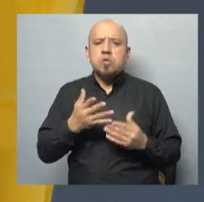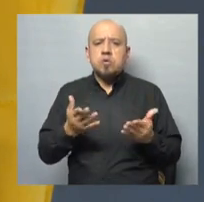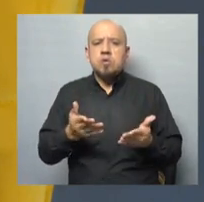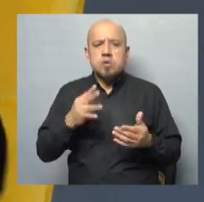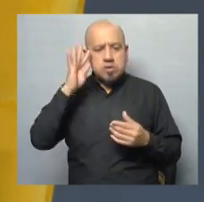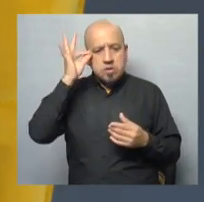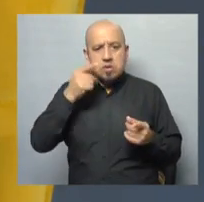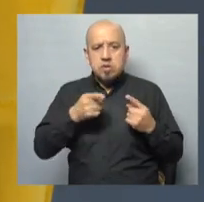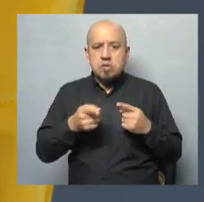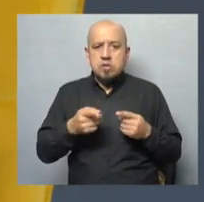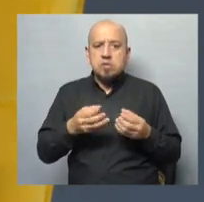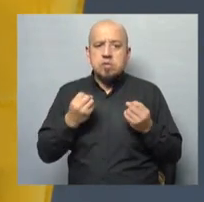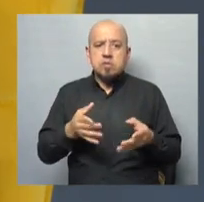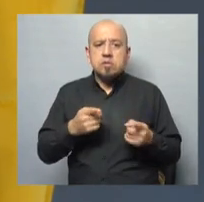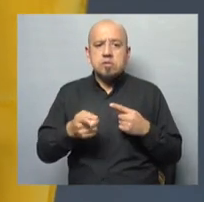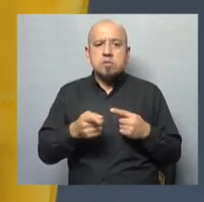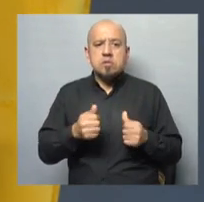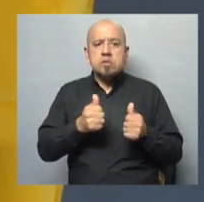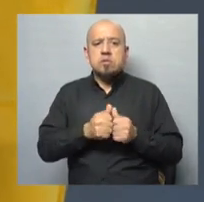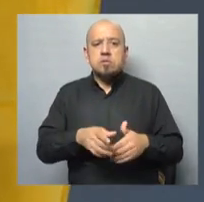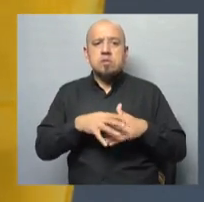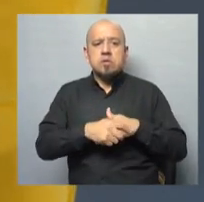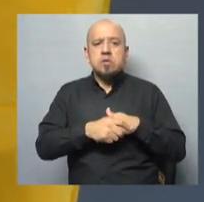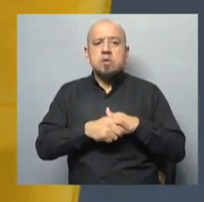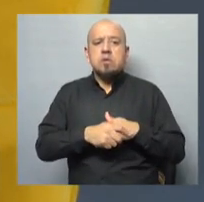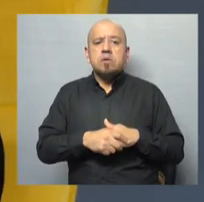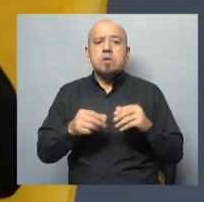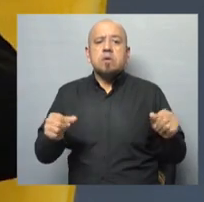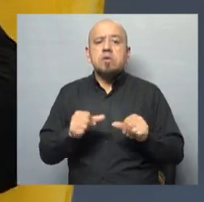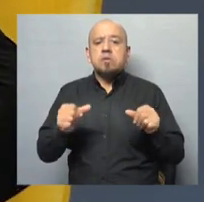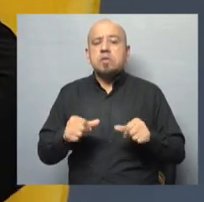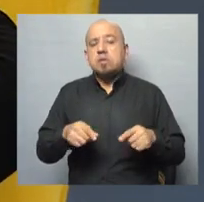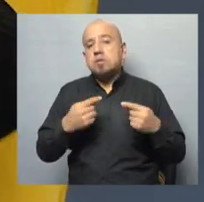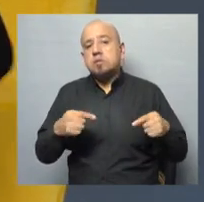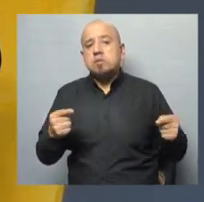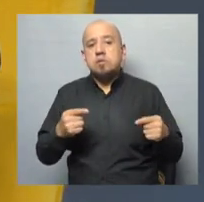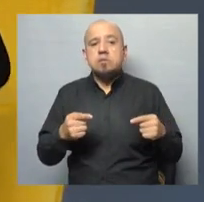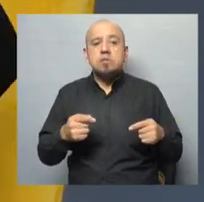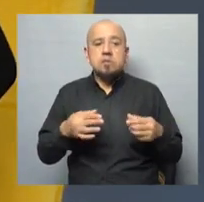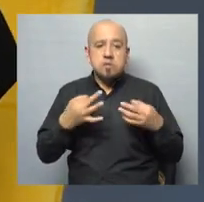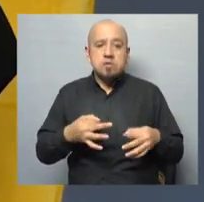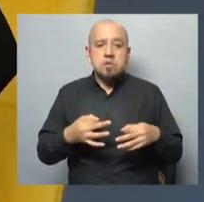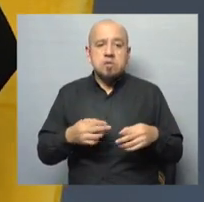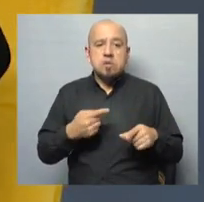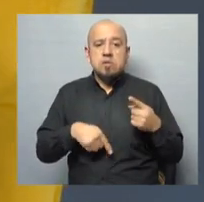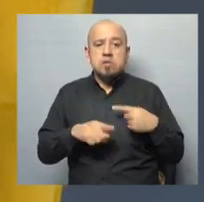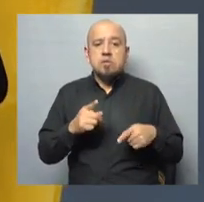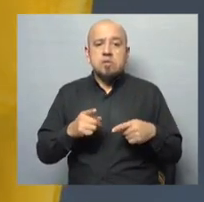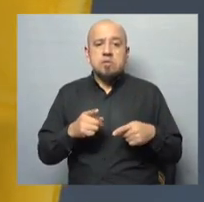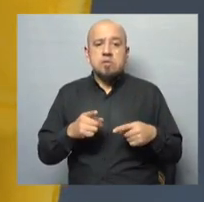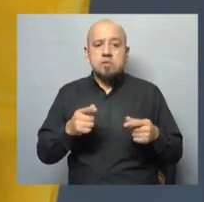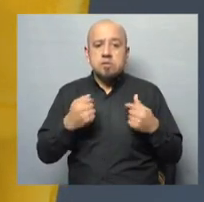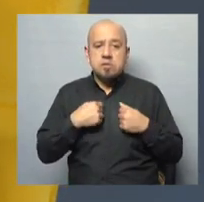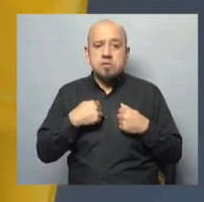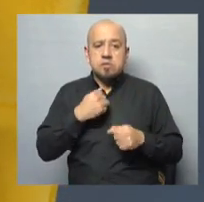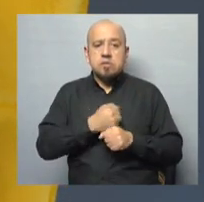justamente porque te juntas con tu amiga o amigos y haces algo y está está bien pero también es nuestro trabajo